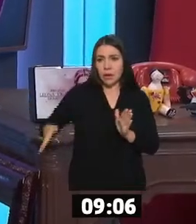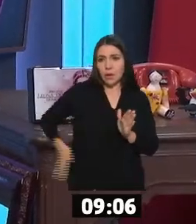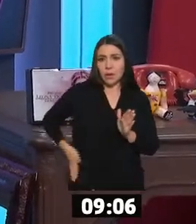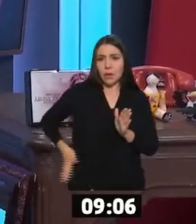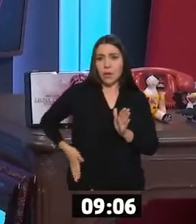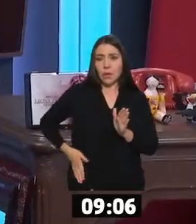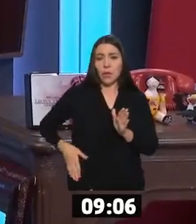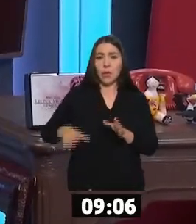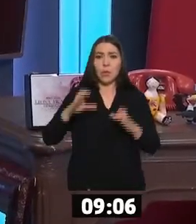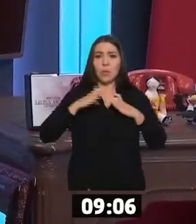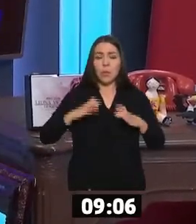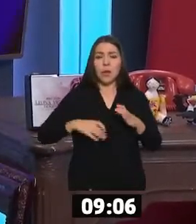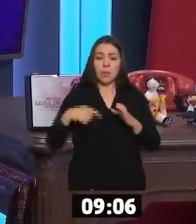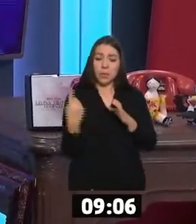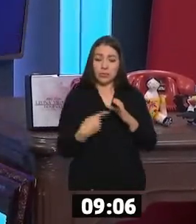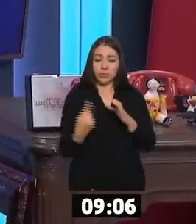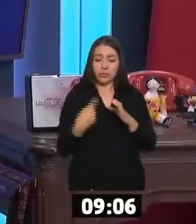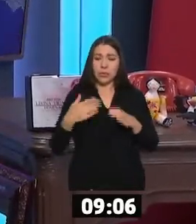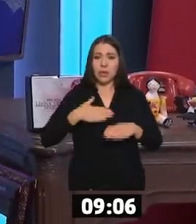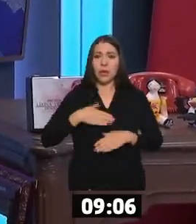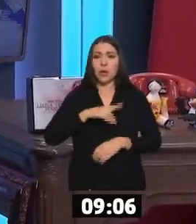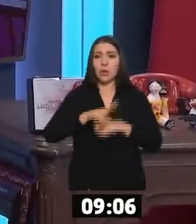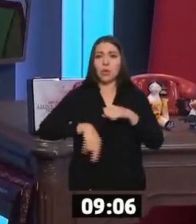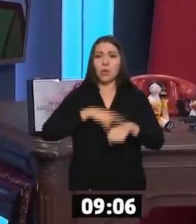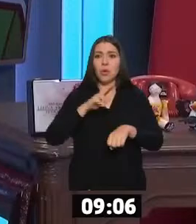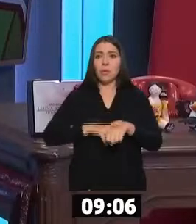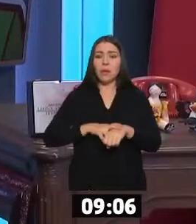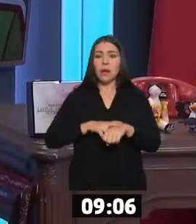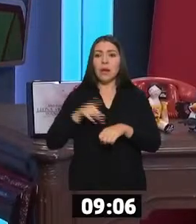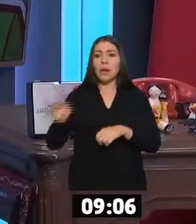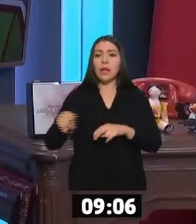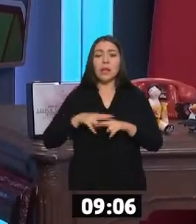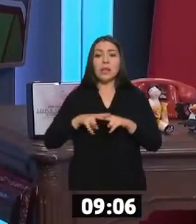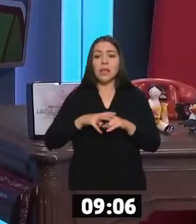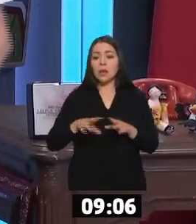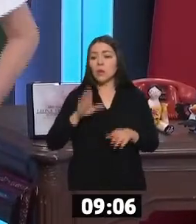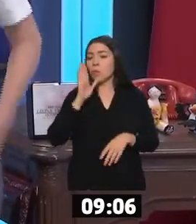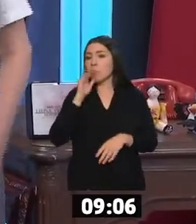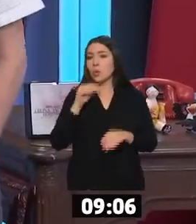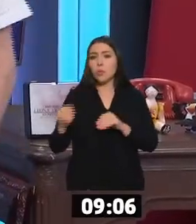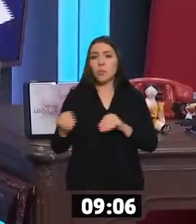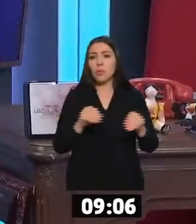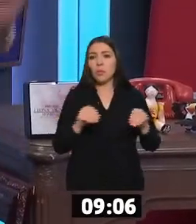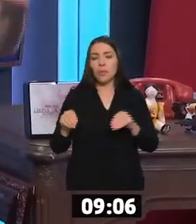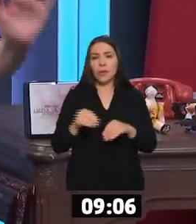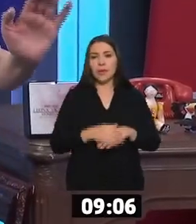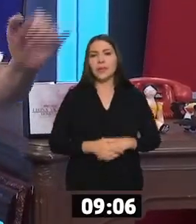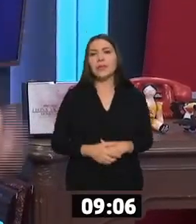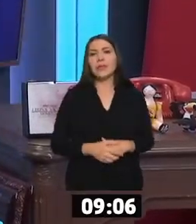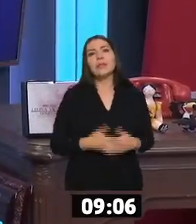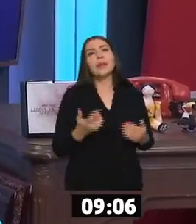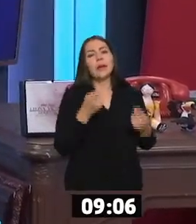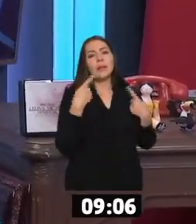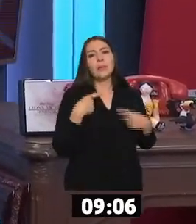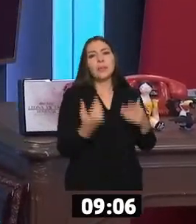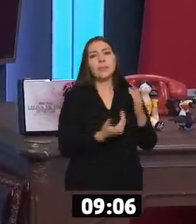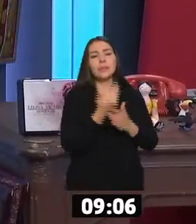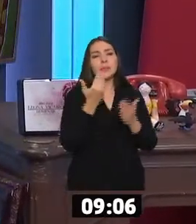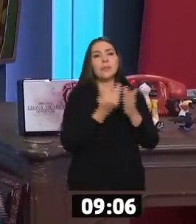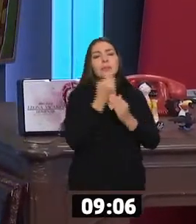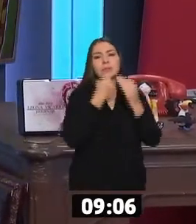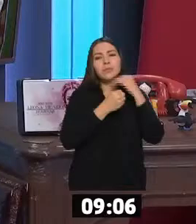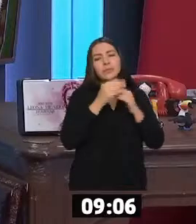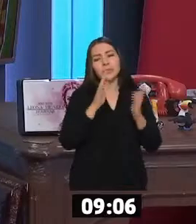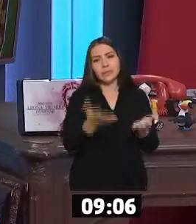arriba quedan normal. Exacto. Así como. y no pueden mover el tren hasta que se despega. Hay gente desayunando, señora. No me ¿A poco ponga no usted. lo Sí.